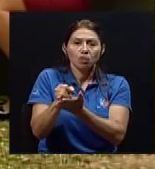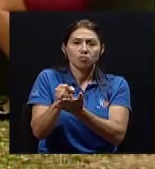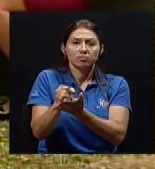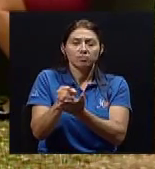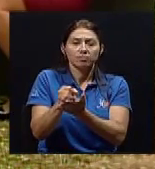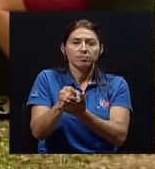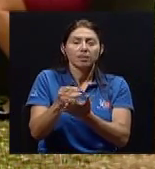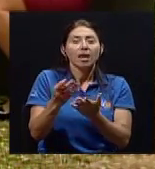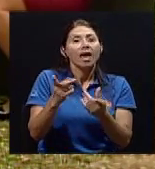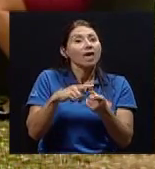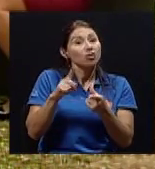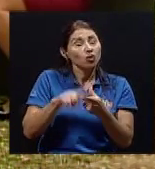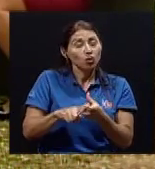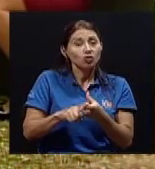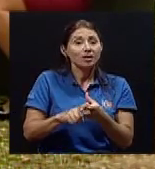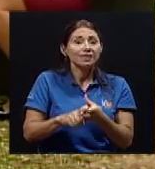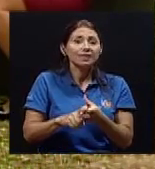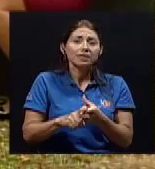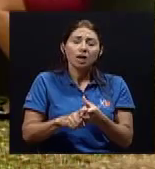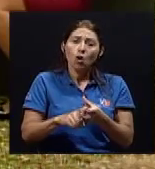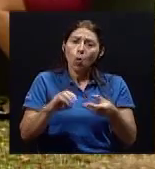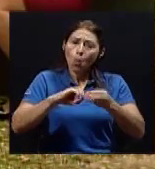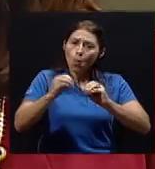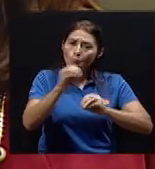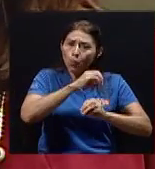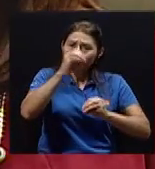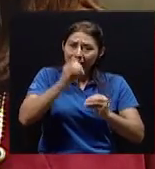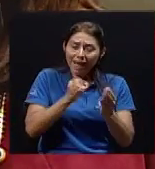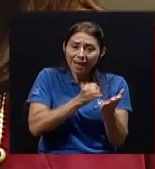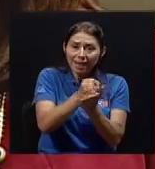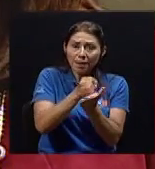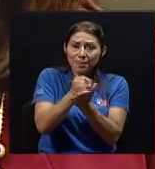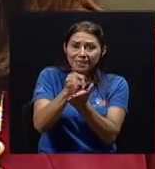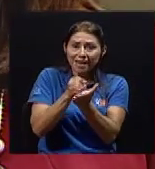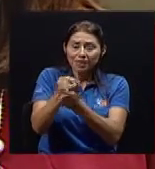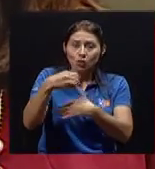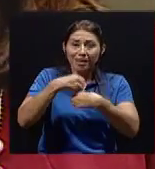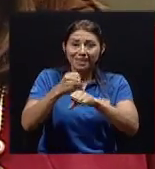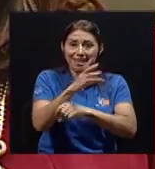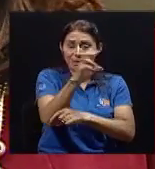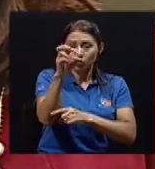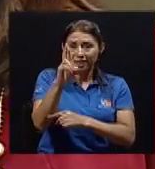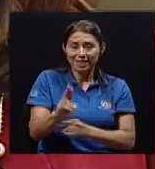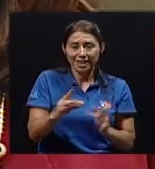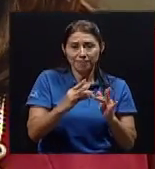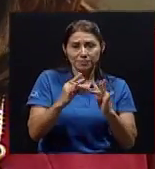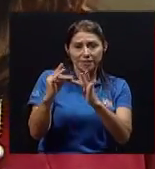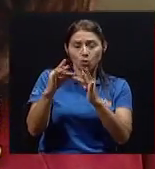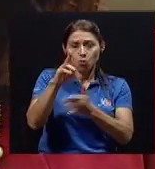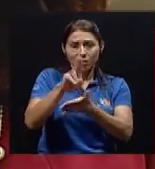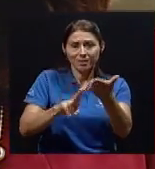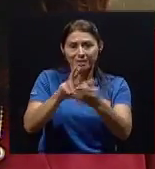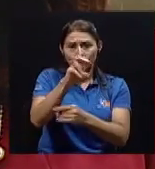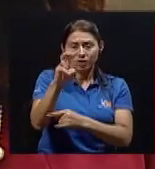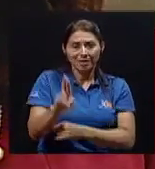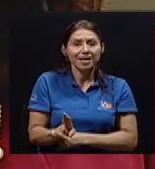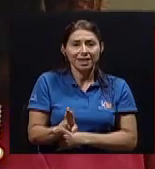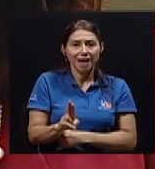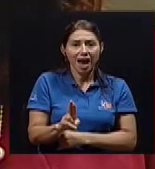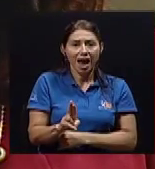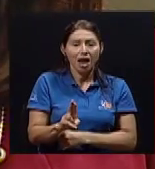ese punto de vista, entonces, una buena parte de la investigación que se hace en el país, especialmente en la Universidad de Costa